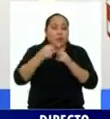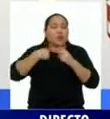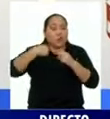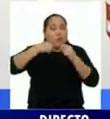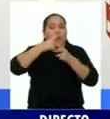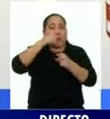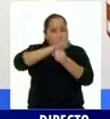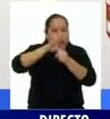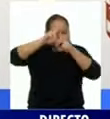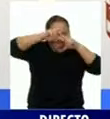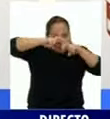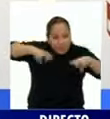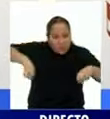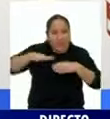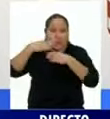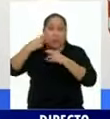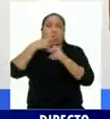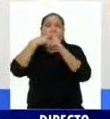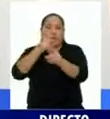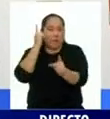a esta interesante pregunta.